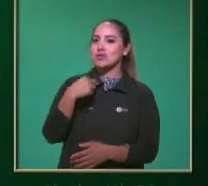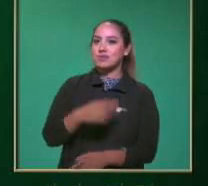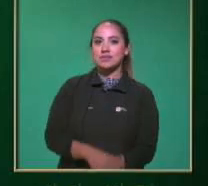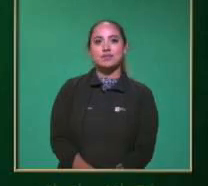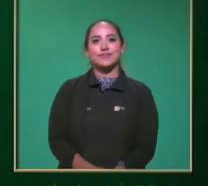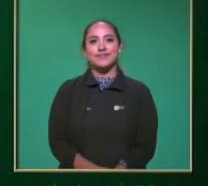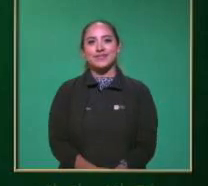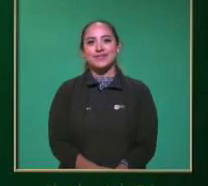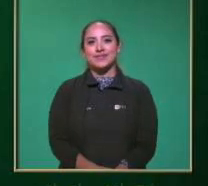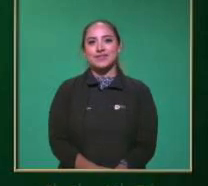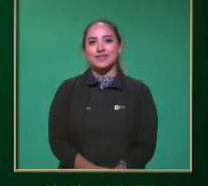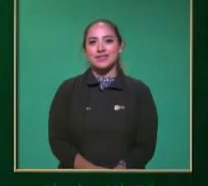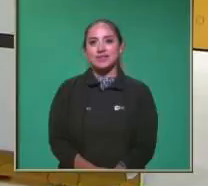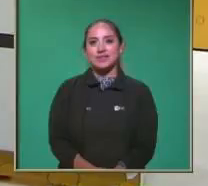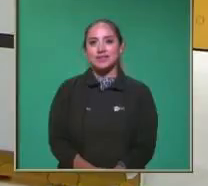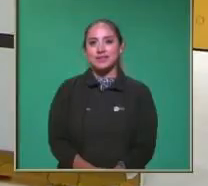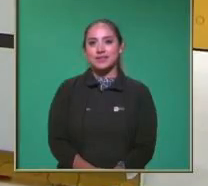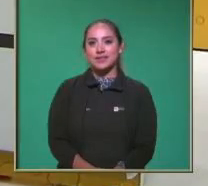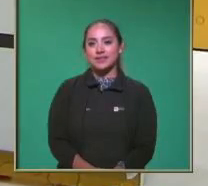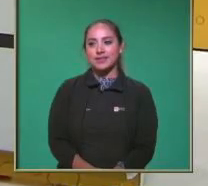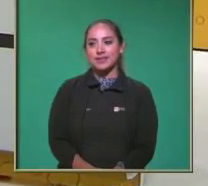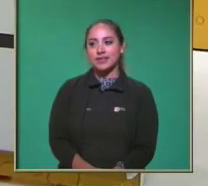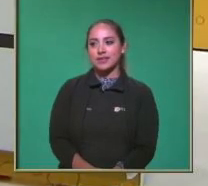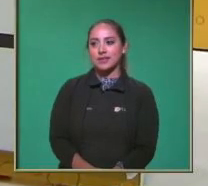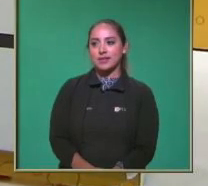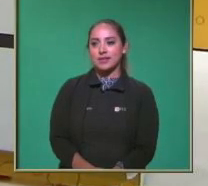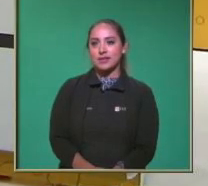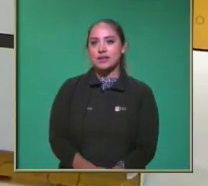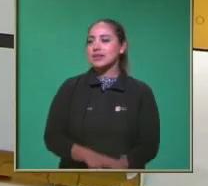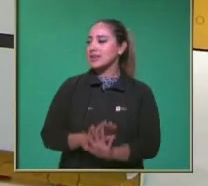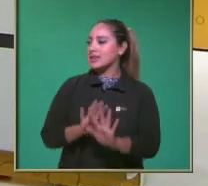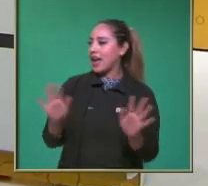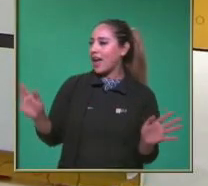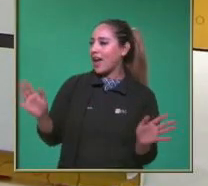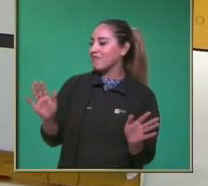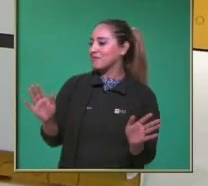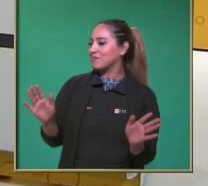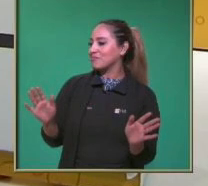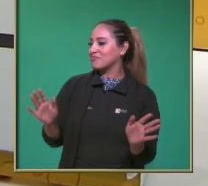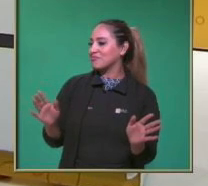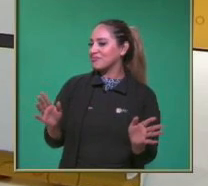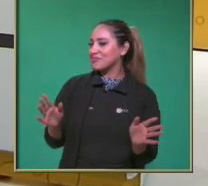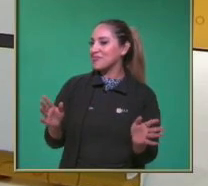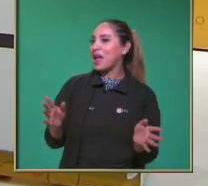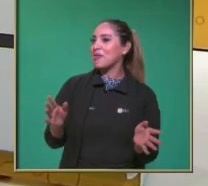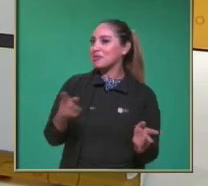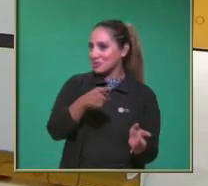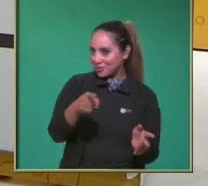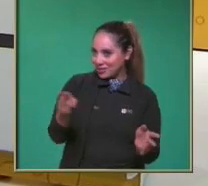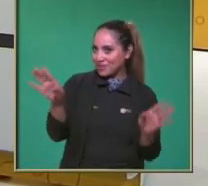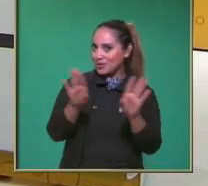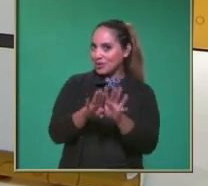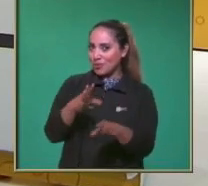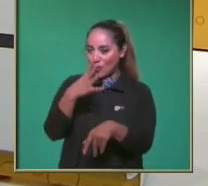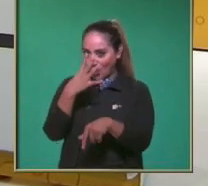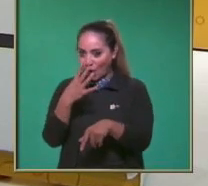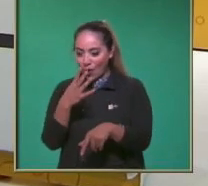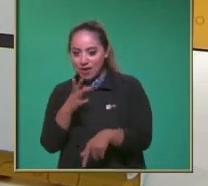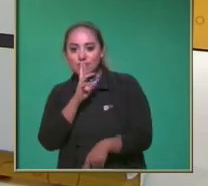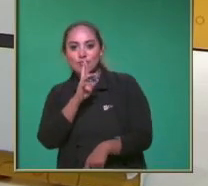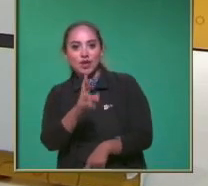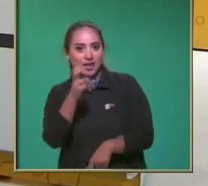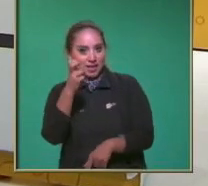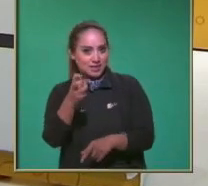le quedaron. Y con esto, maestra, pues ya les dimos sugerencias a los niños de cómo resolver cada una de las